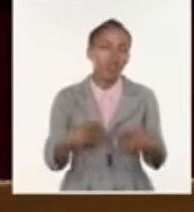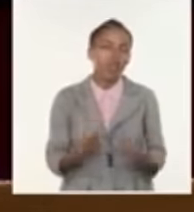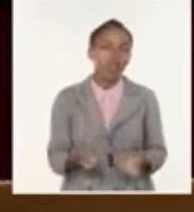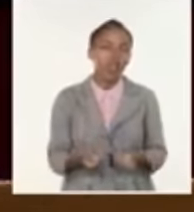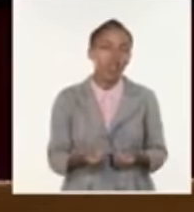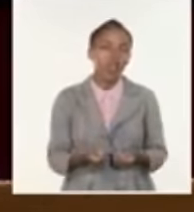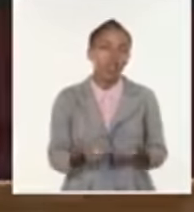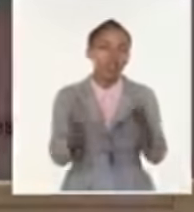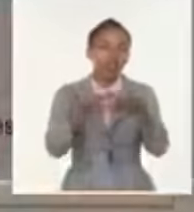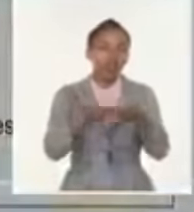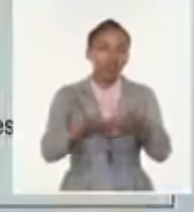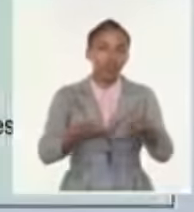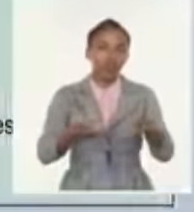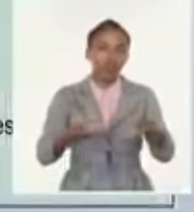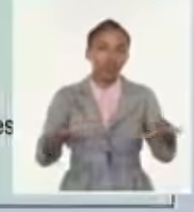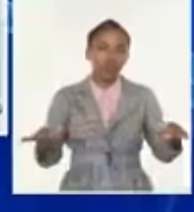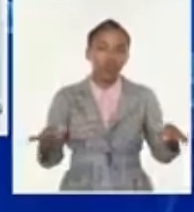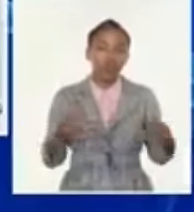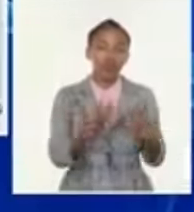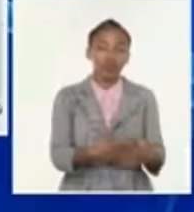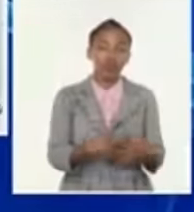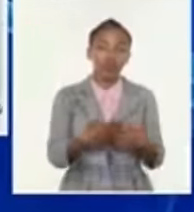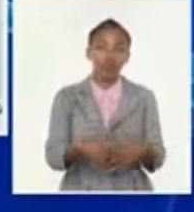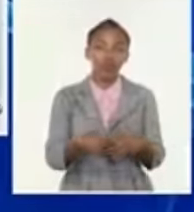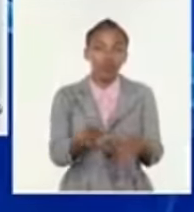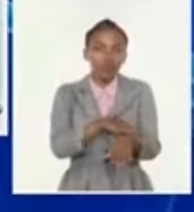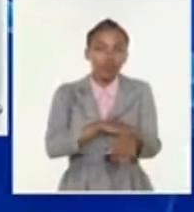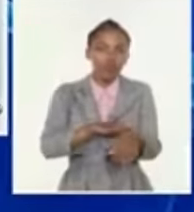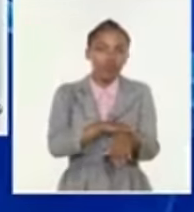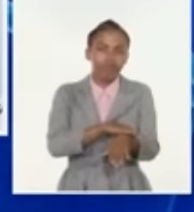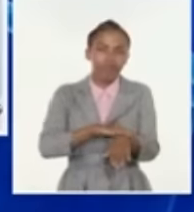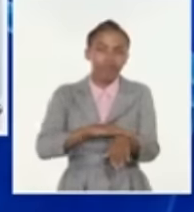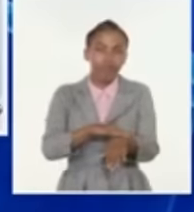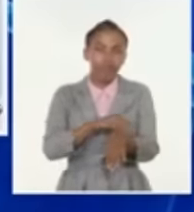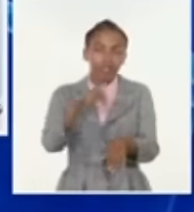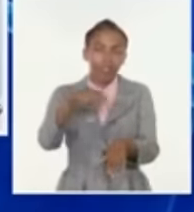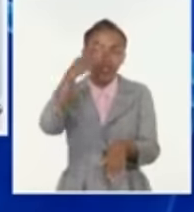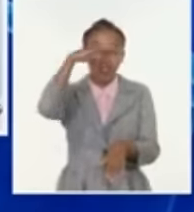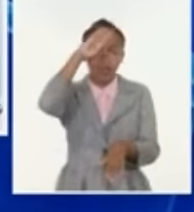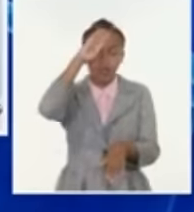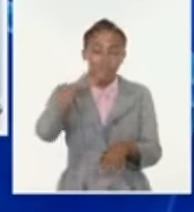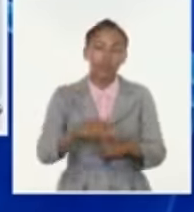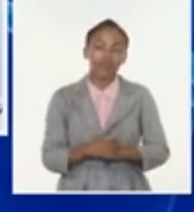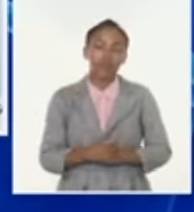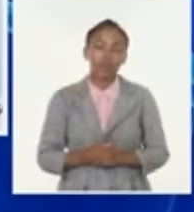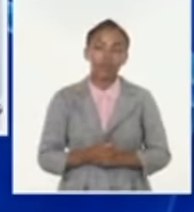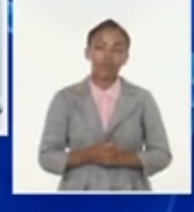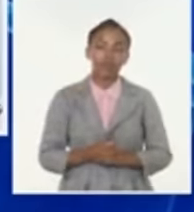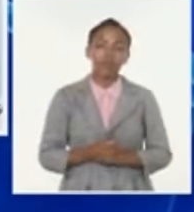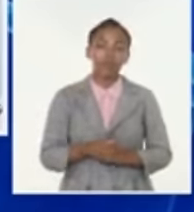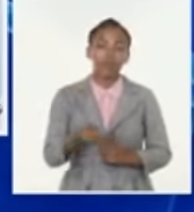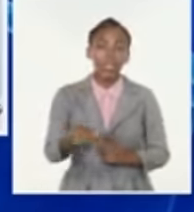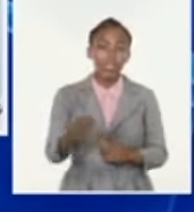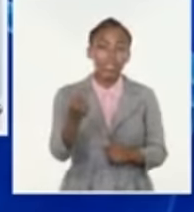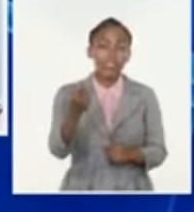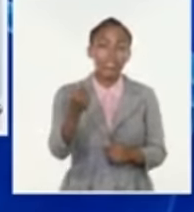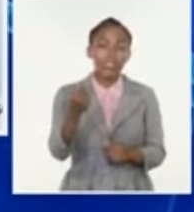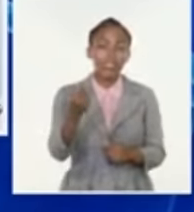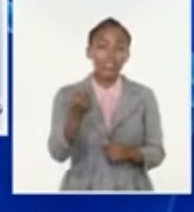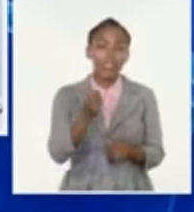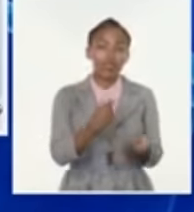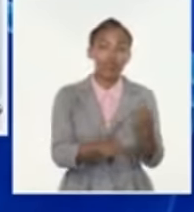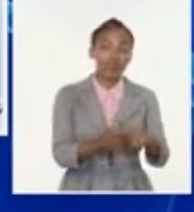estabilizar la producción de acero en el país, y con una parte de exportación, y que con ese dinero que reciben tienen